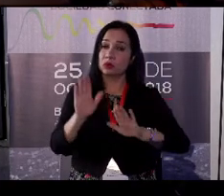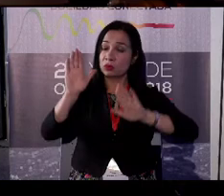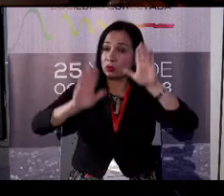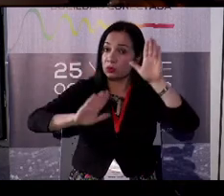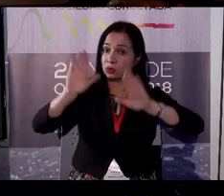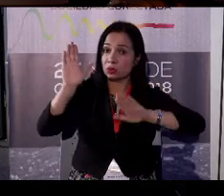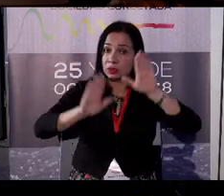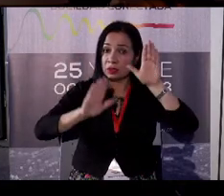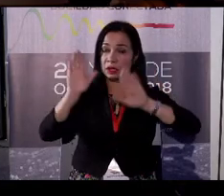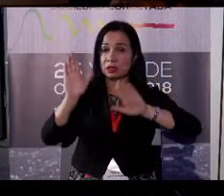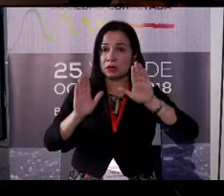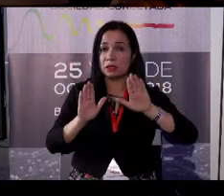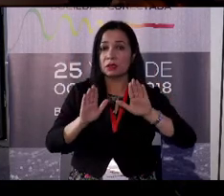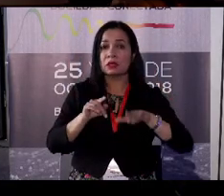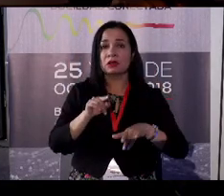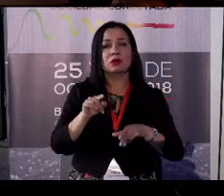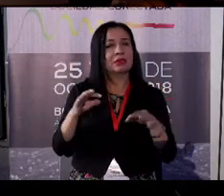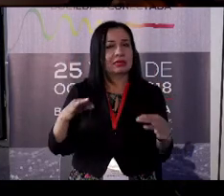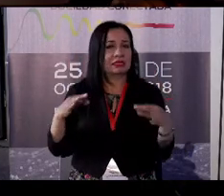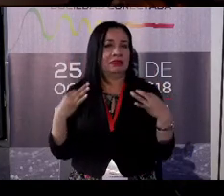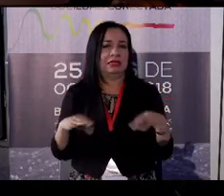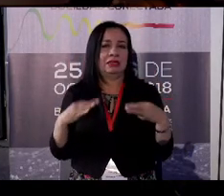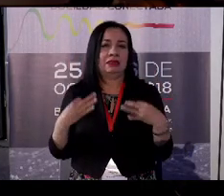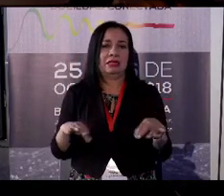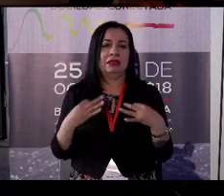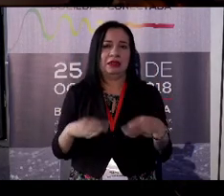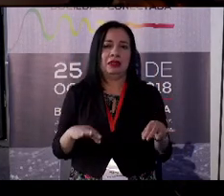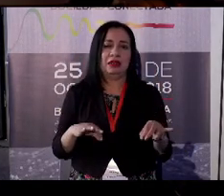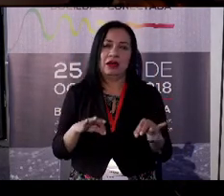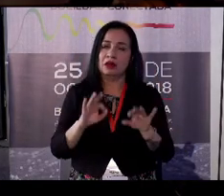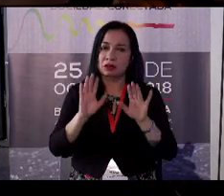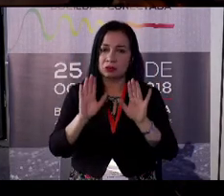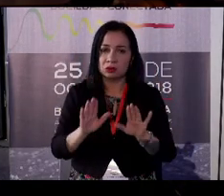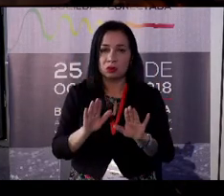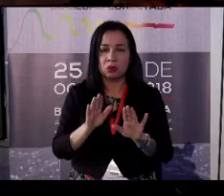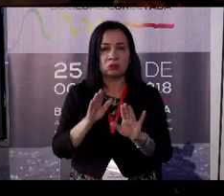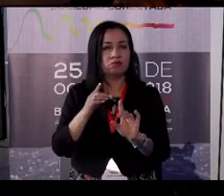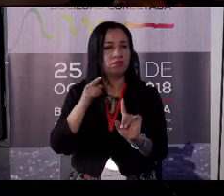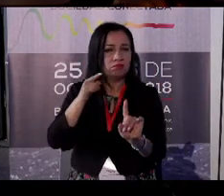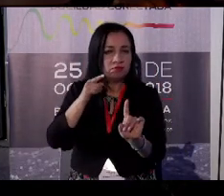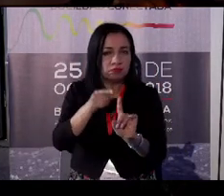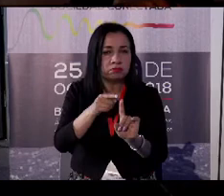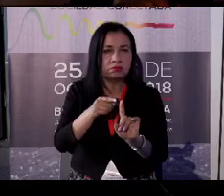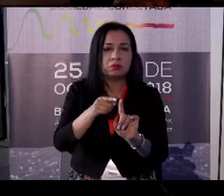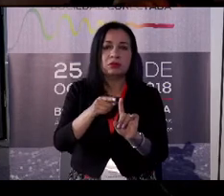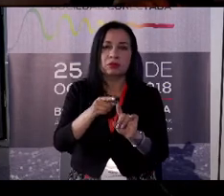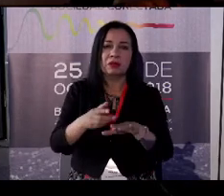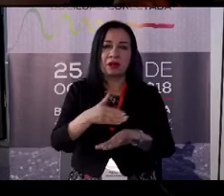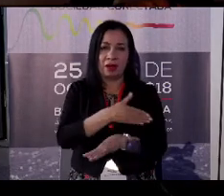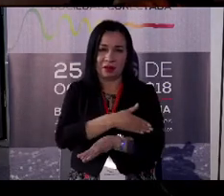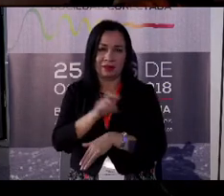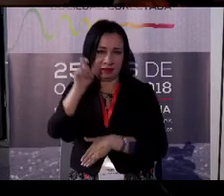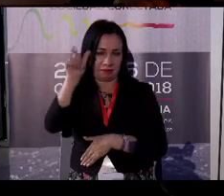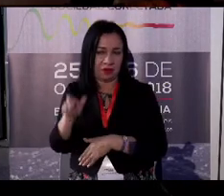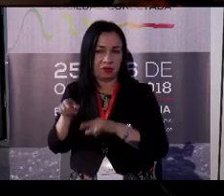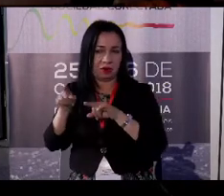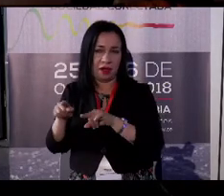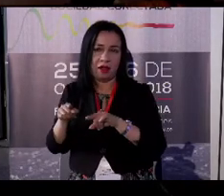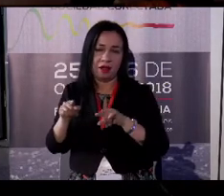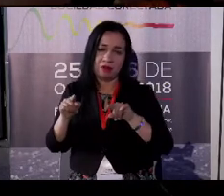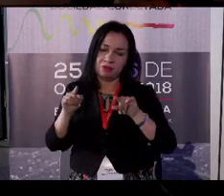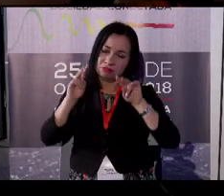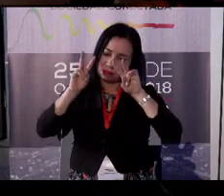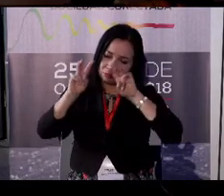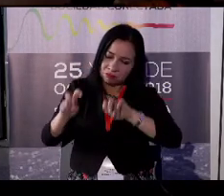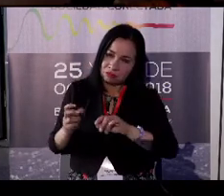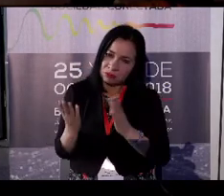subasta, la subasta más sencilla de un solo objeto que Vickrey estudió, nos demuestra que